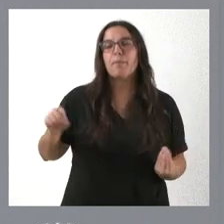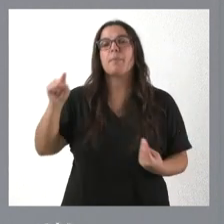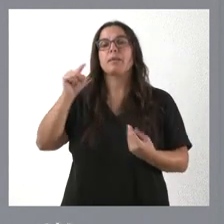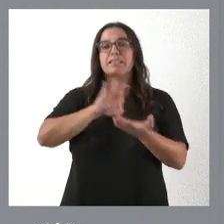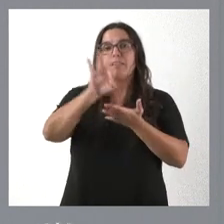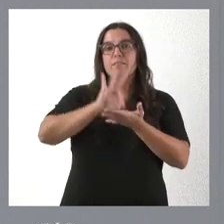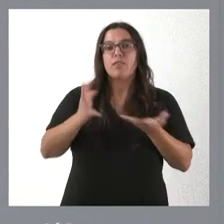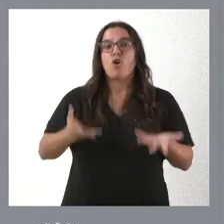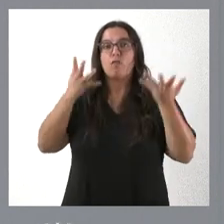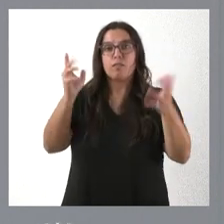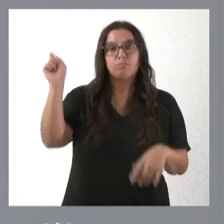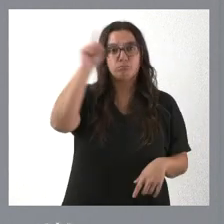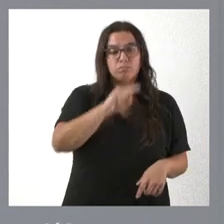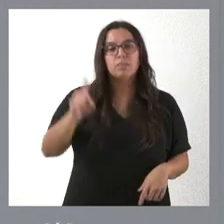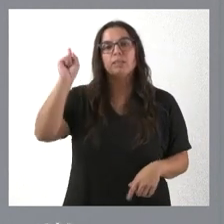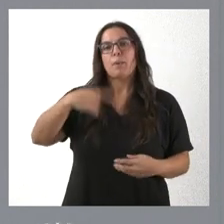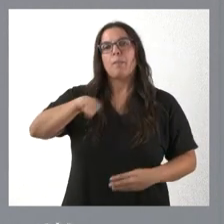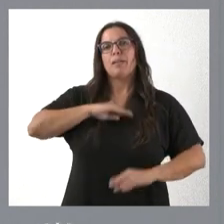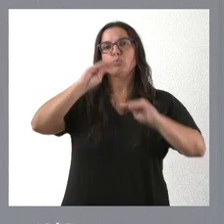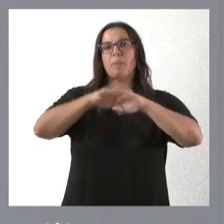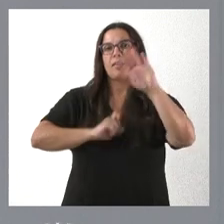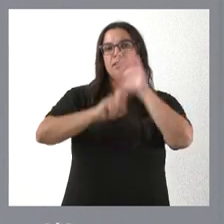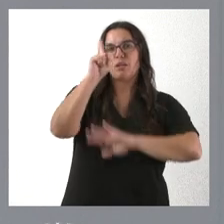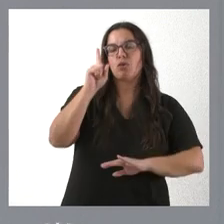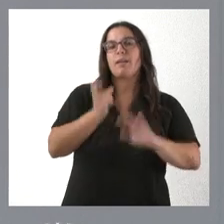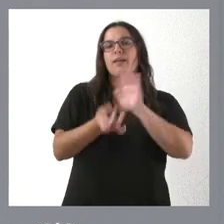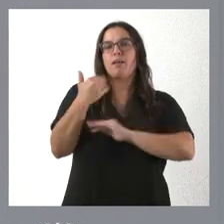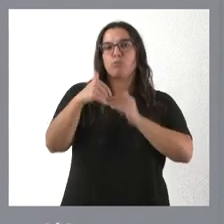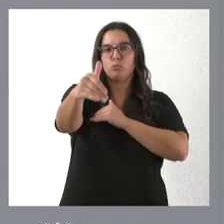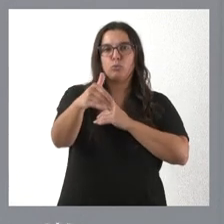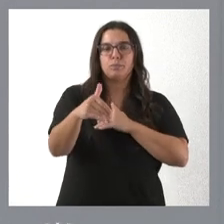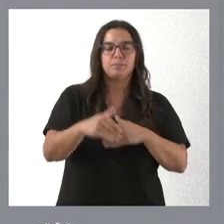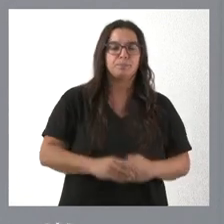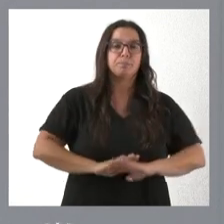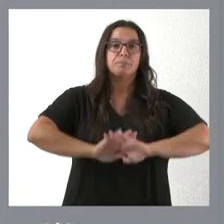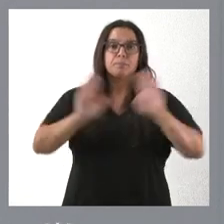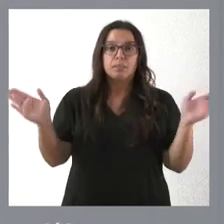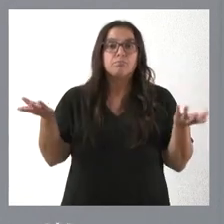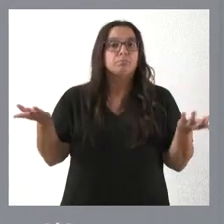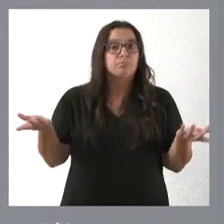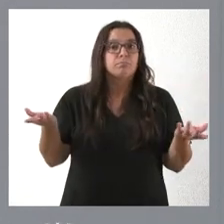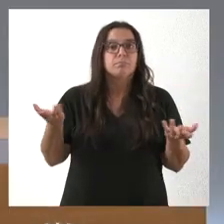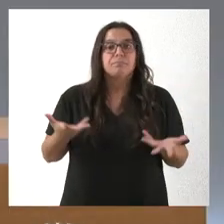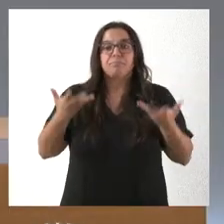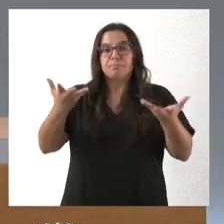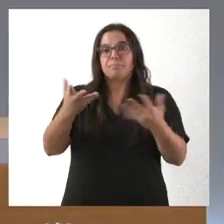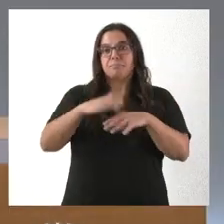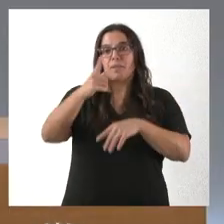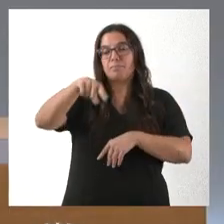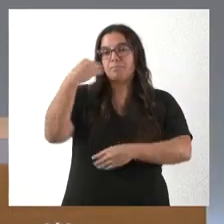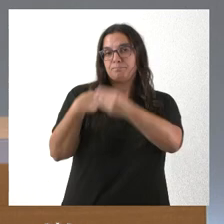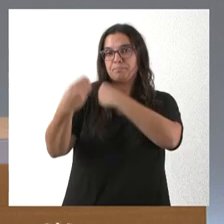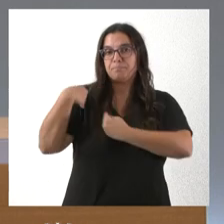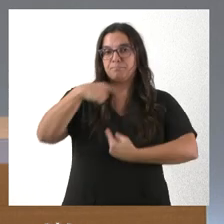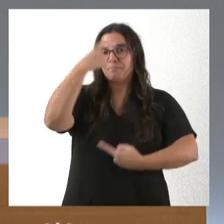con los servicios que allí prestamos y con su capacidad de desarrollo y de generar futuro y sin más pues estamos a su disposición